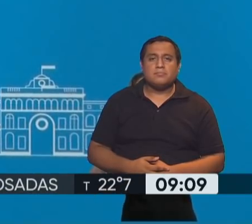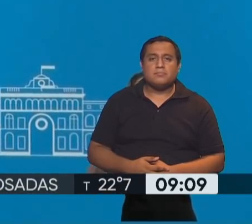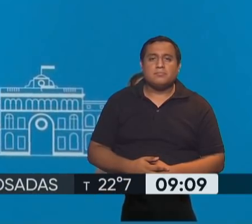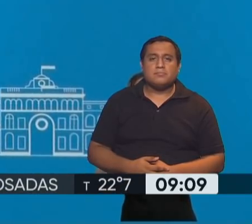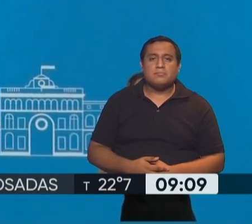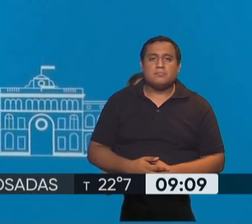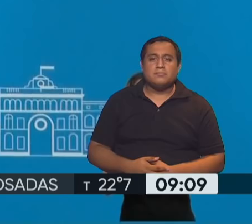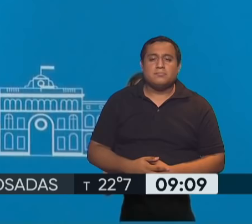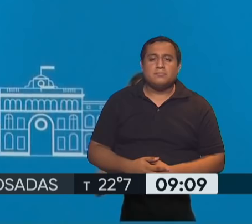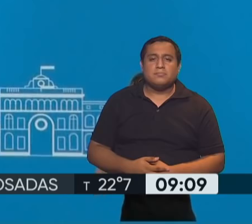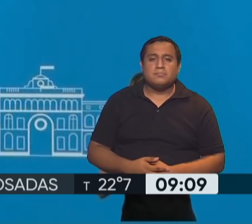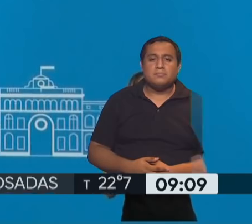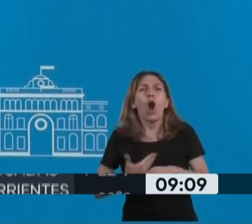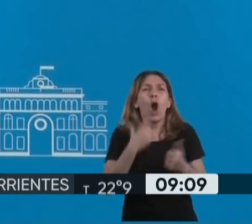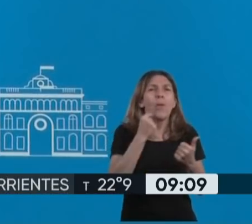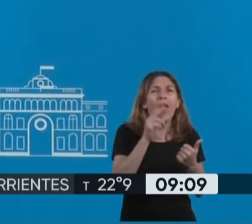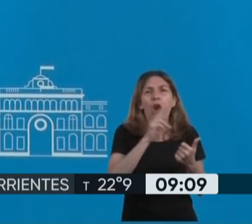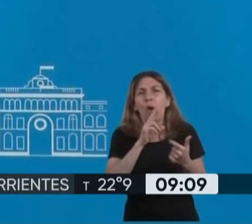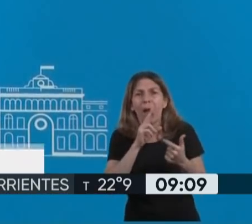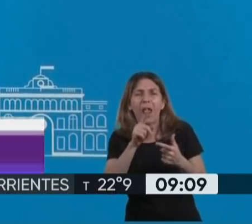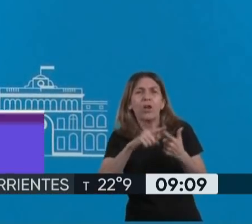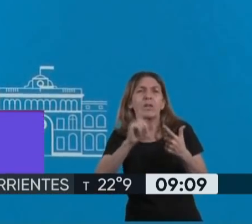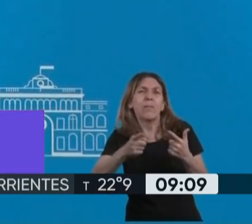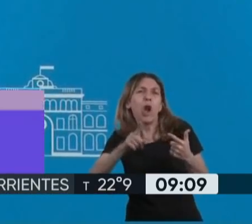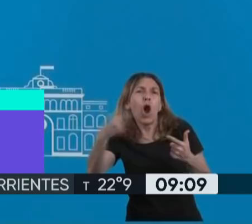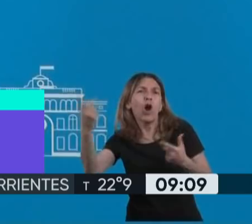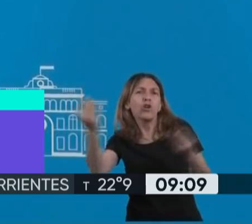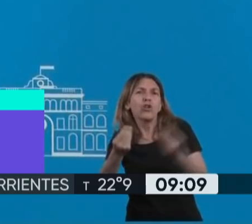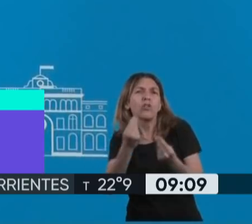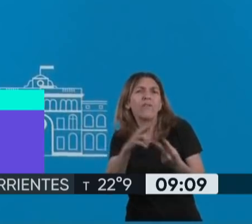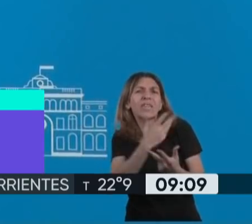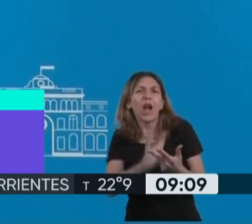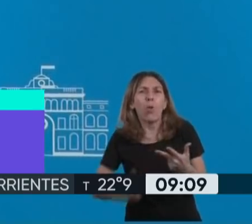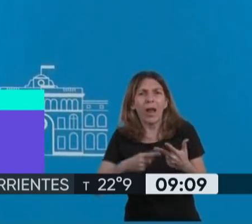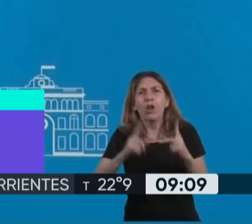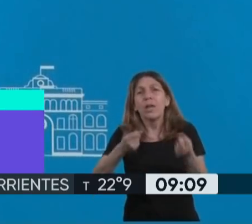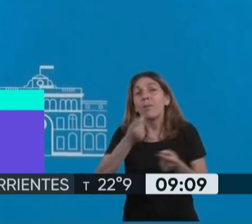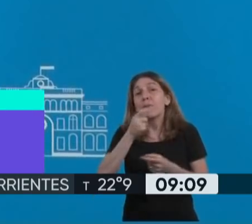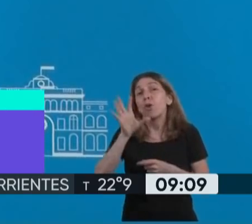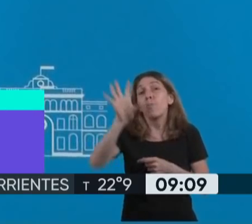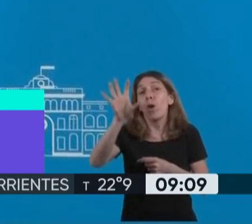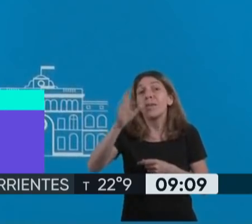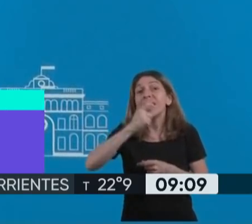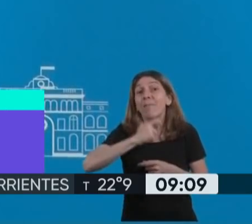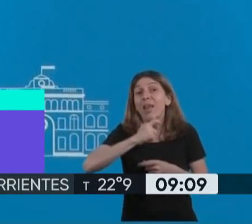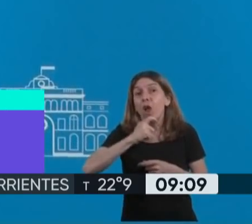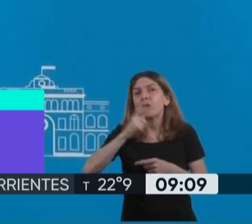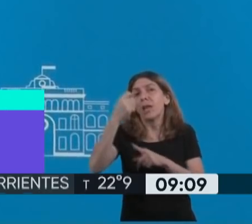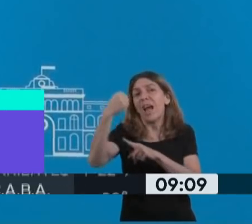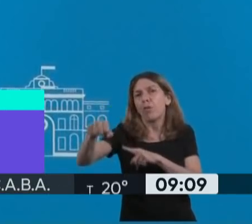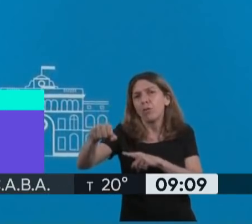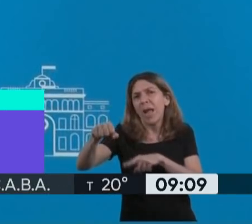los gobernadores o gobernadoras, en otros casos vicegobernadores y en el caso de Mendoza, que estaban ausentes por diferentes